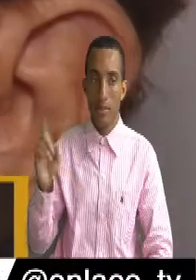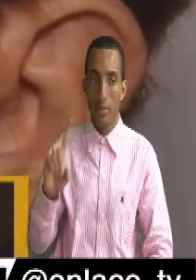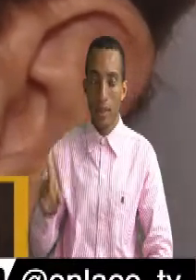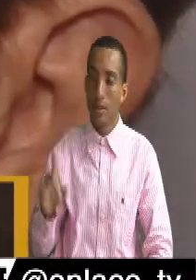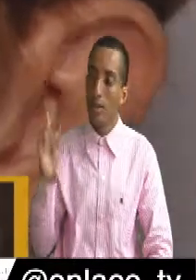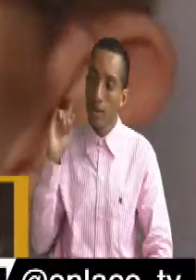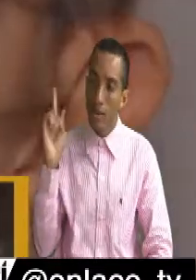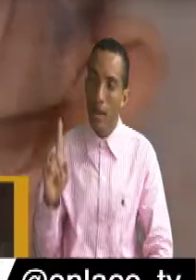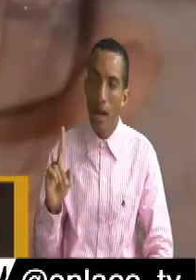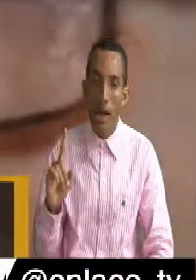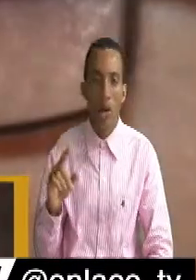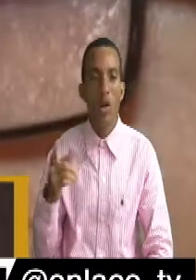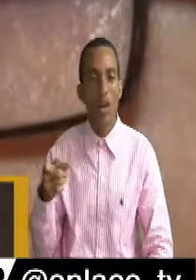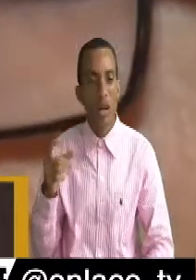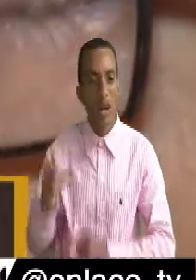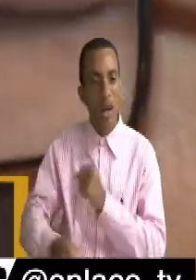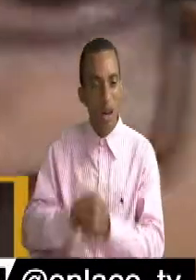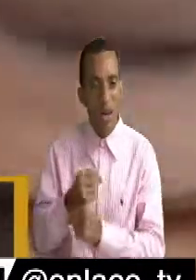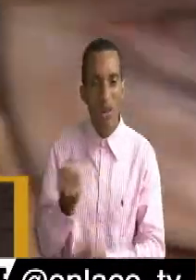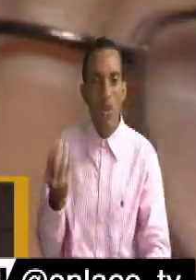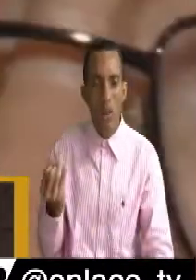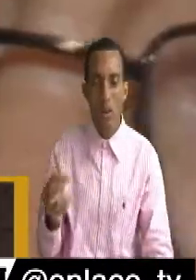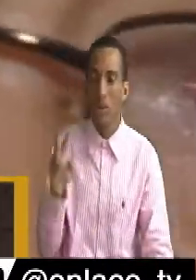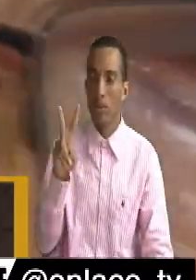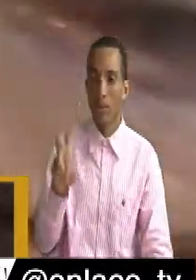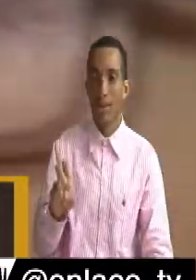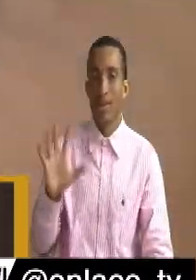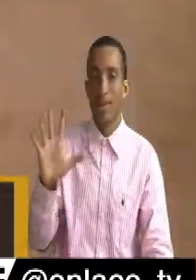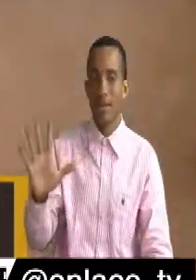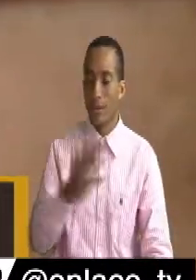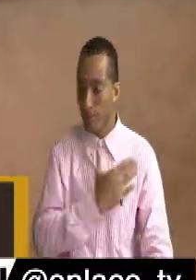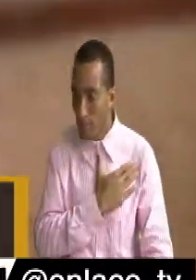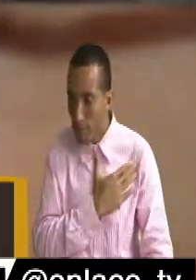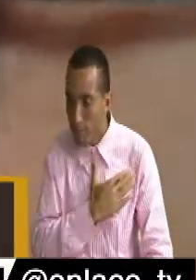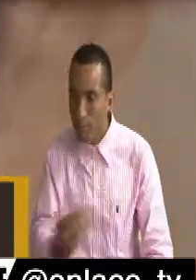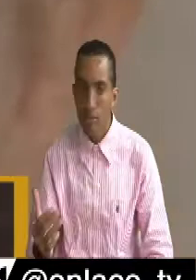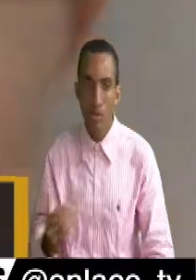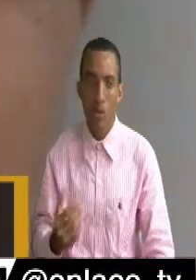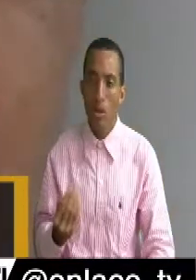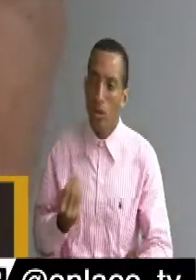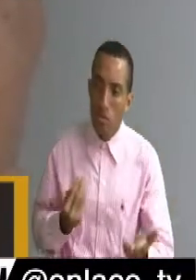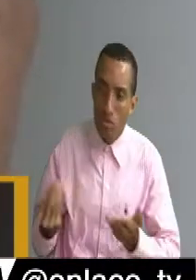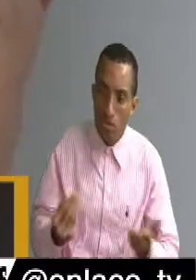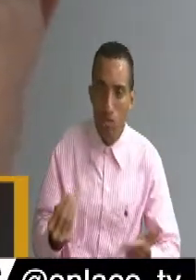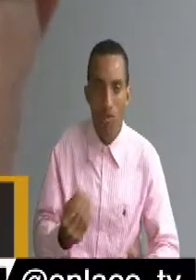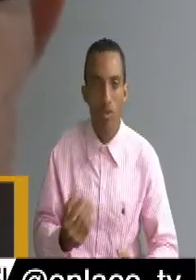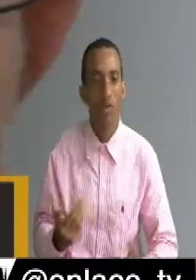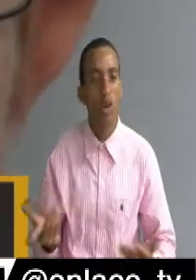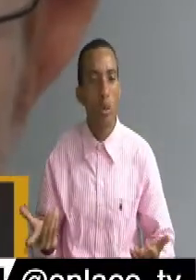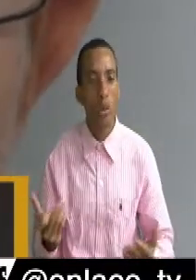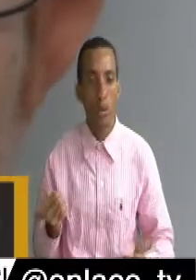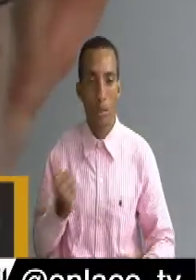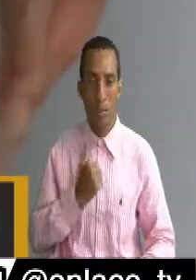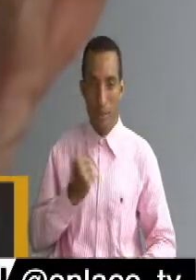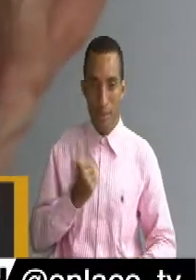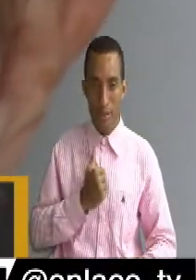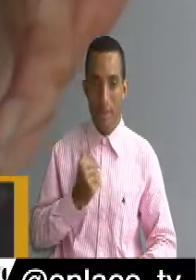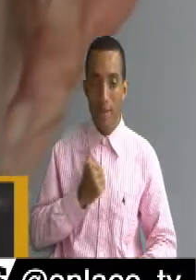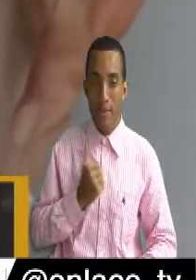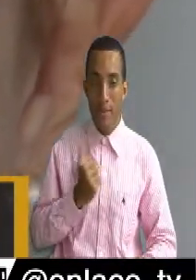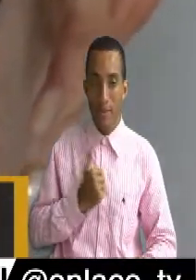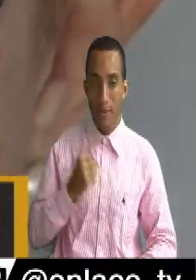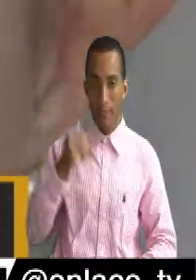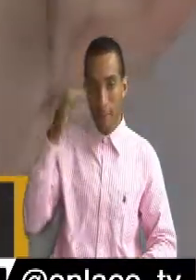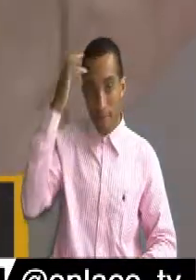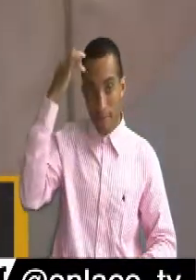da gracias a la vida por permitirle servirle a quienes más lo necesitan. Su don de servicio nace desde su profesión de bacterióloga, con la cual